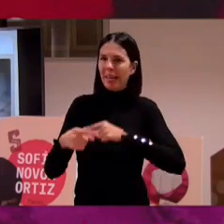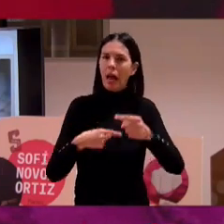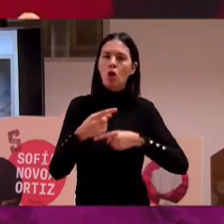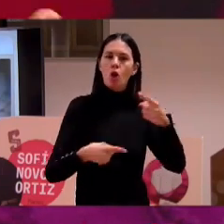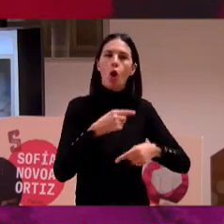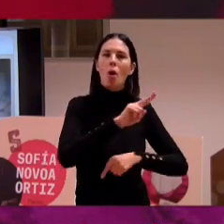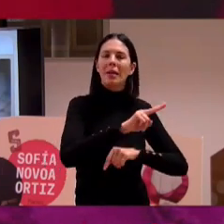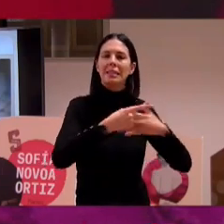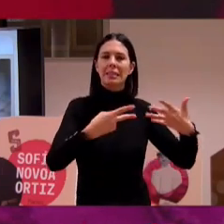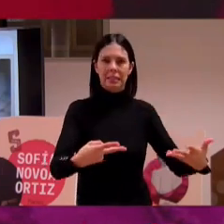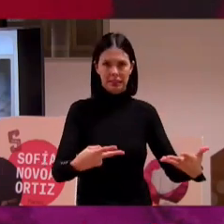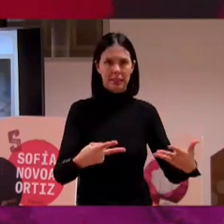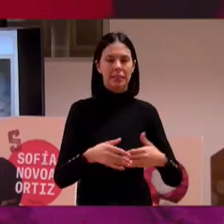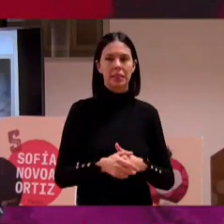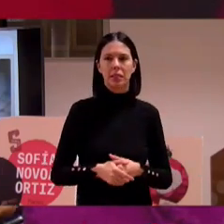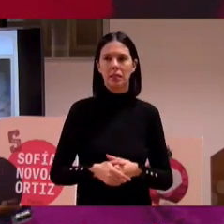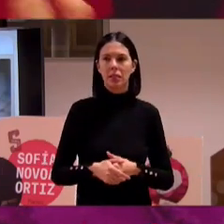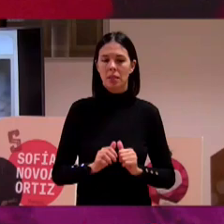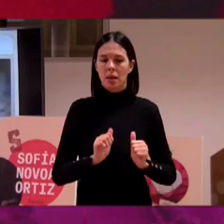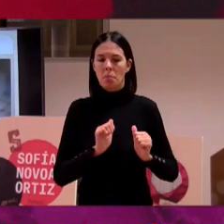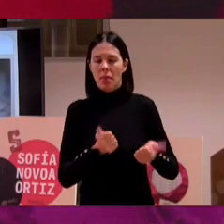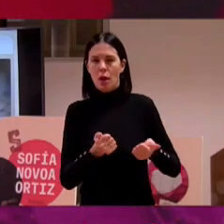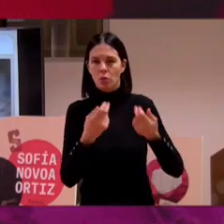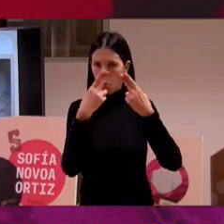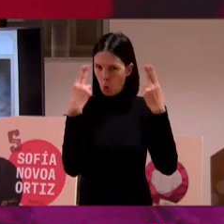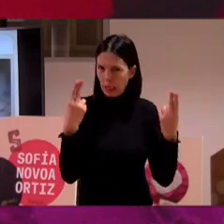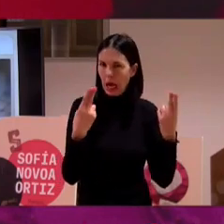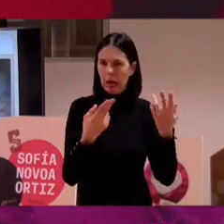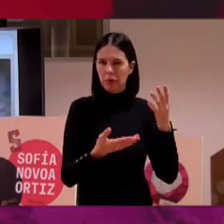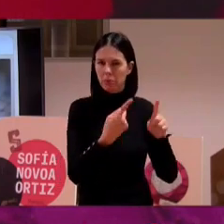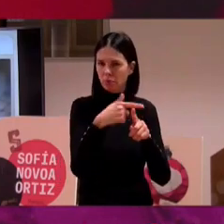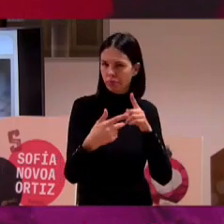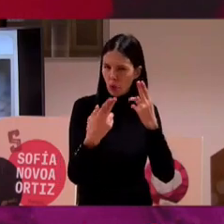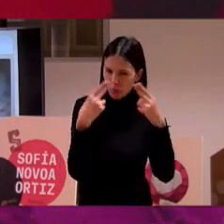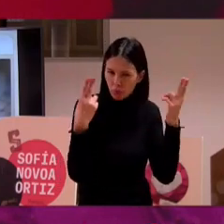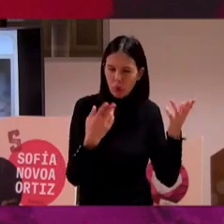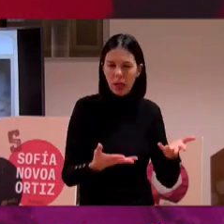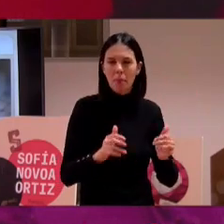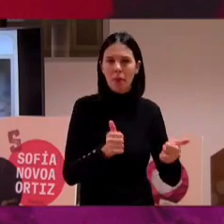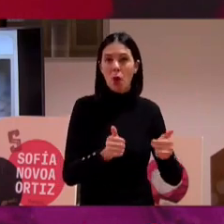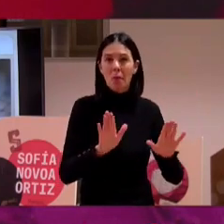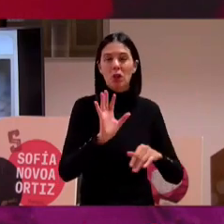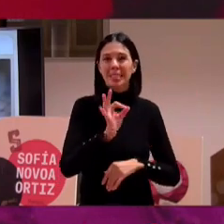27 de tanteo, ¿no? Comenzaron a publicar. También es cierto que en este momento